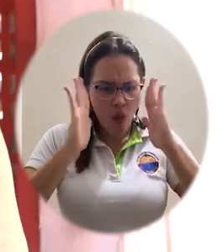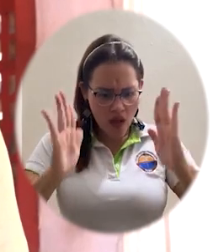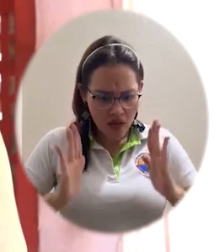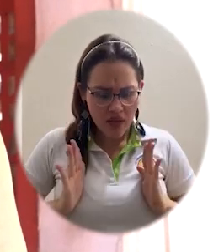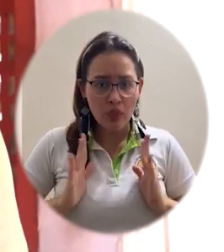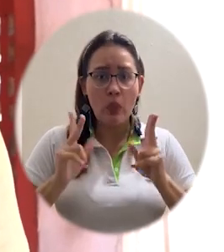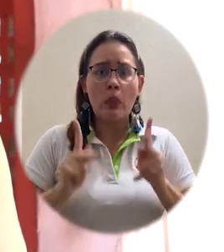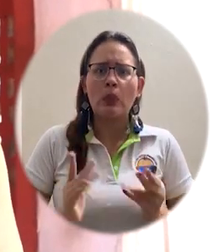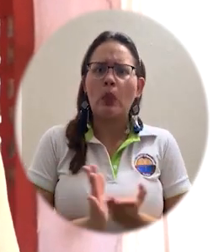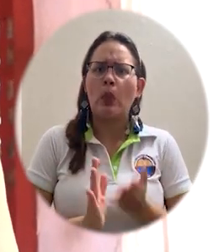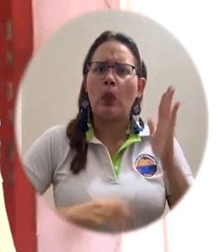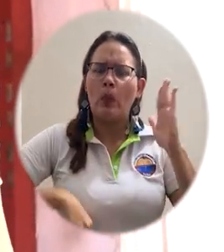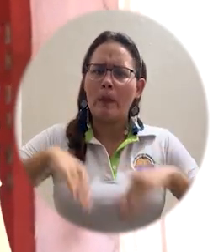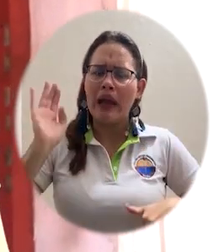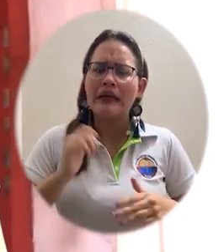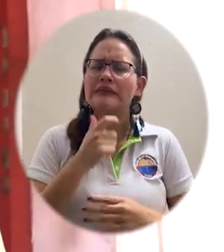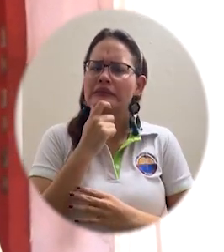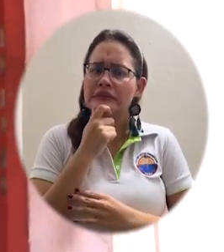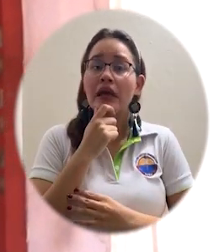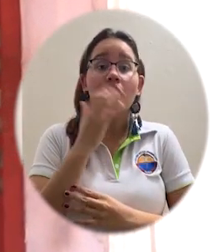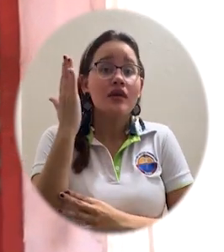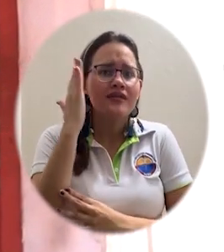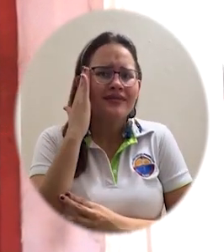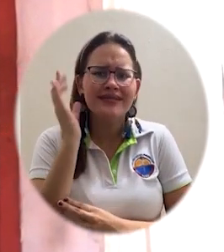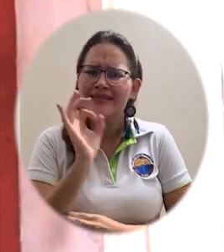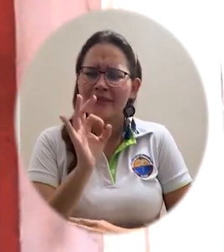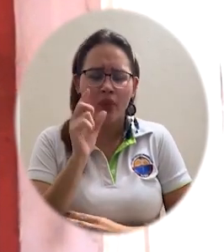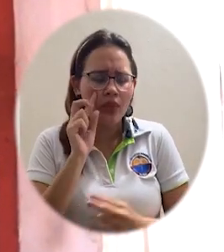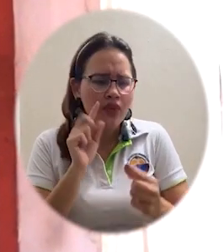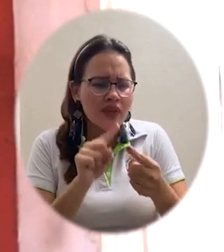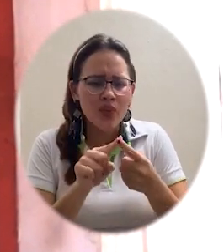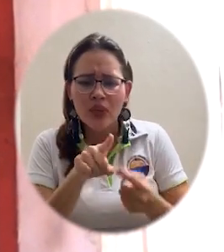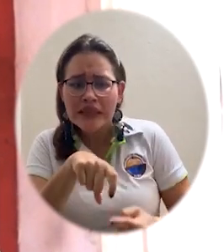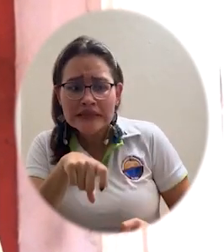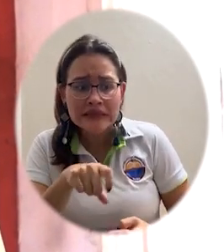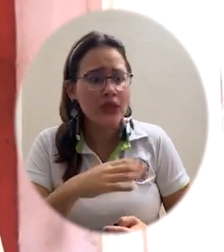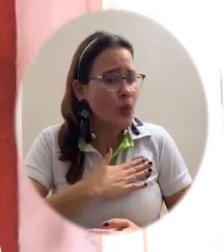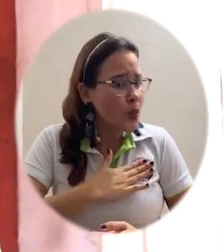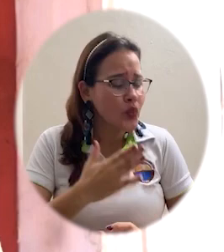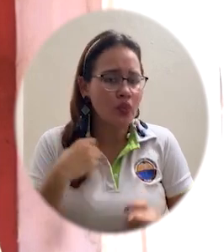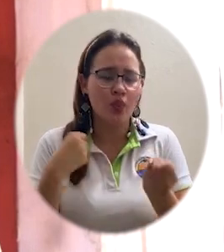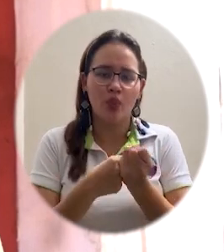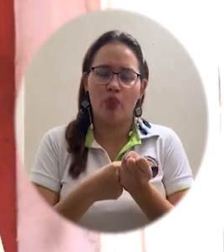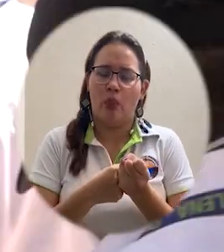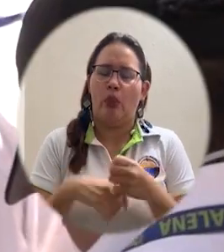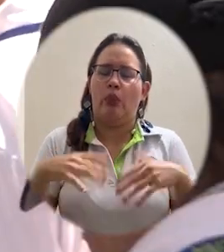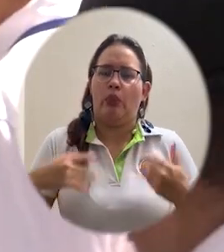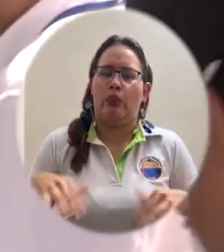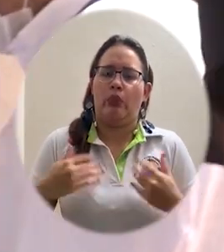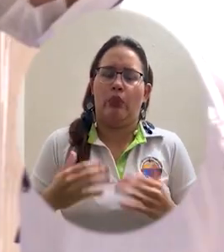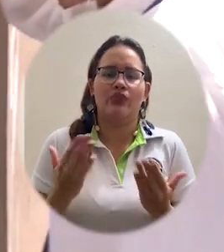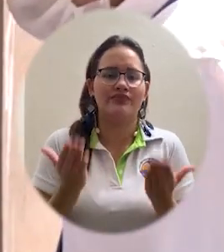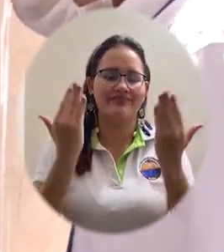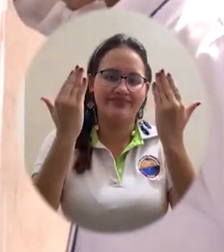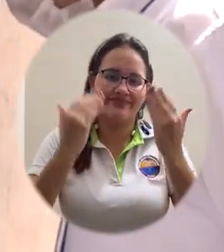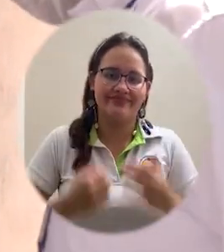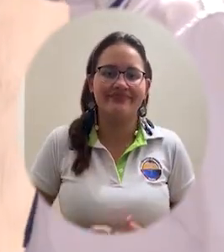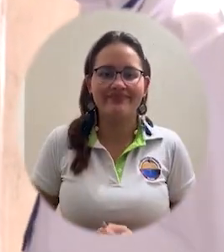por sus estudiantes, por ver de que sus estudiantes tengan todas las herramientas necesarias para poder estudiar.